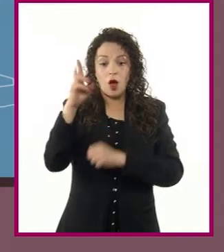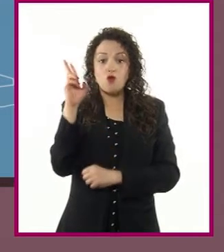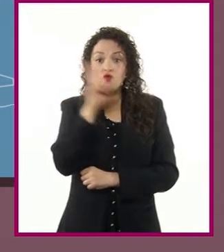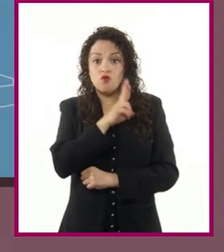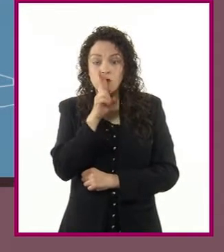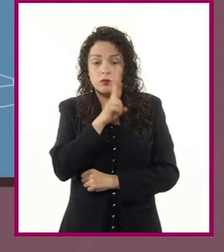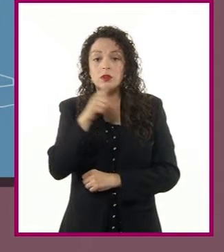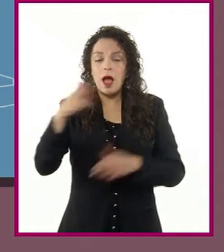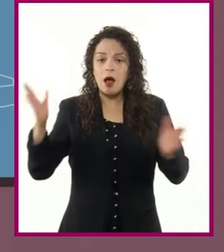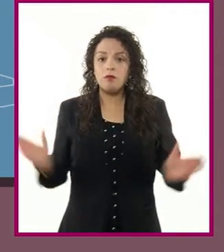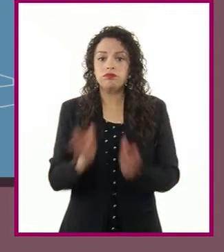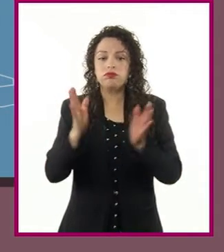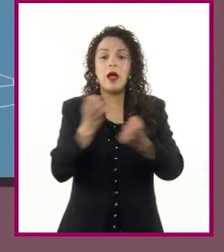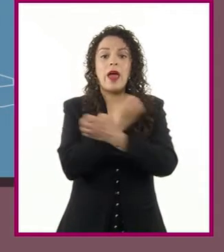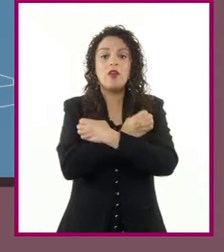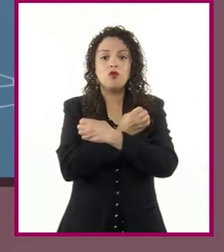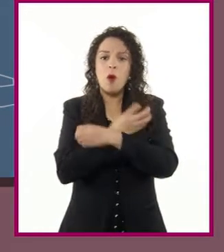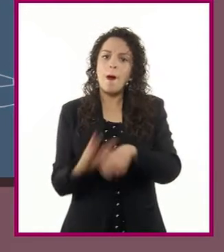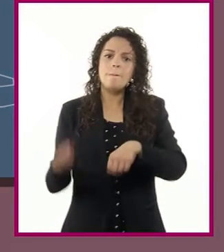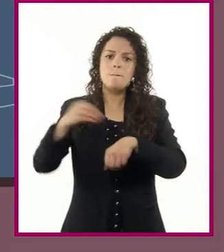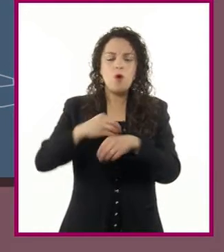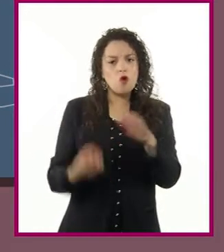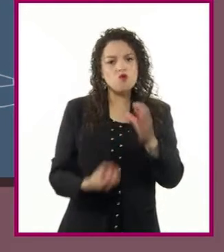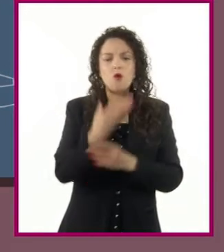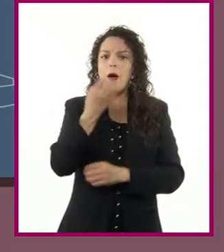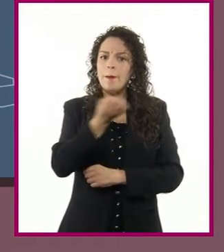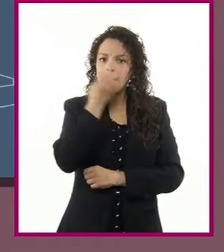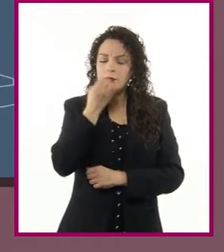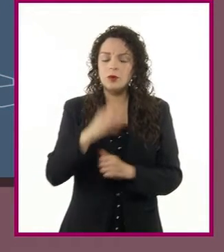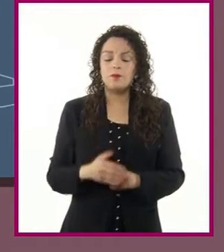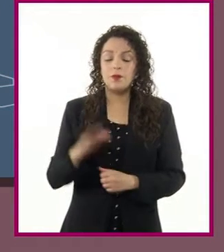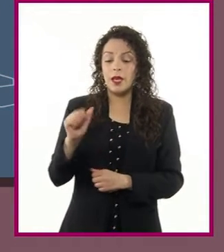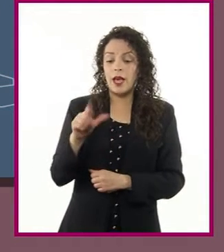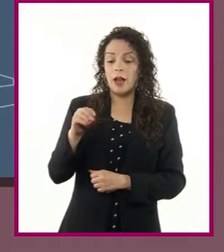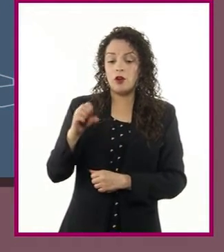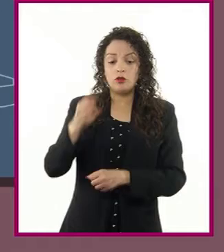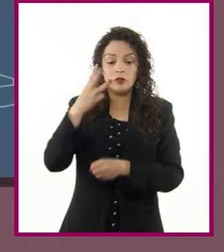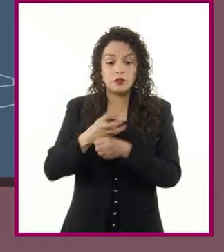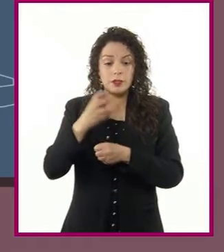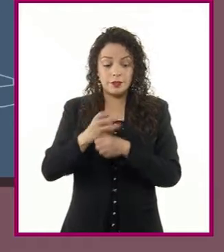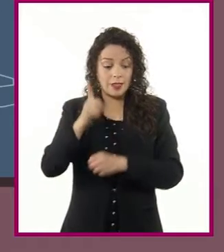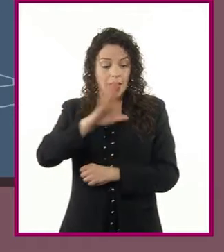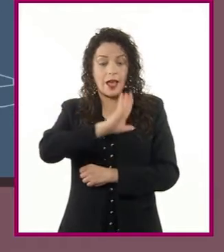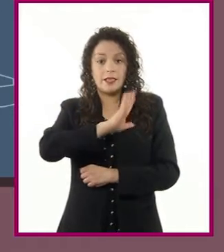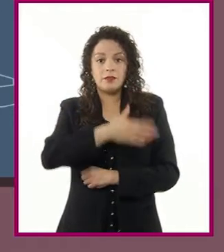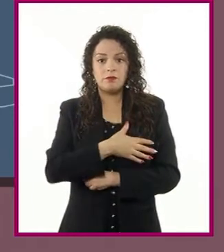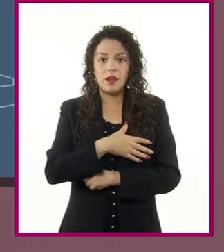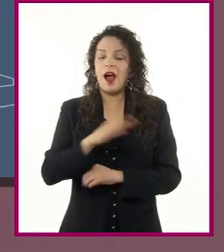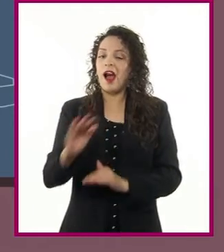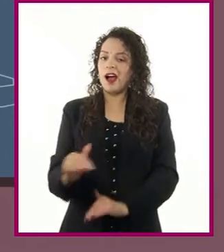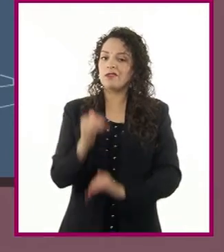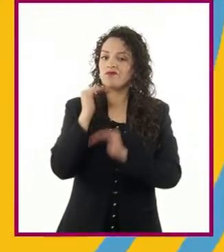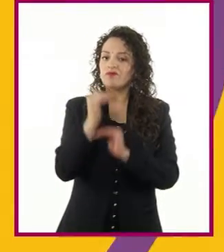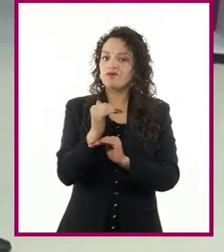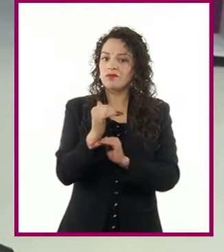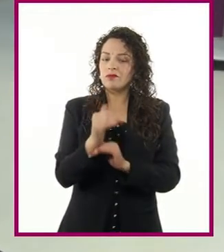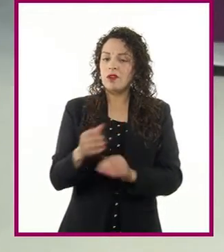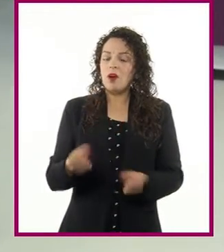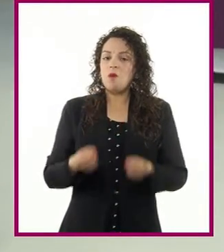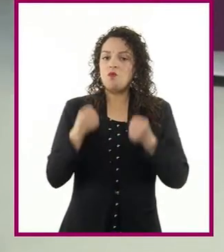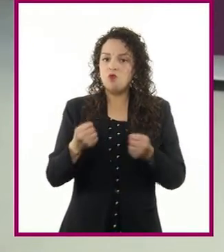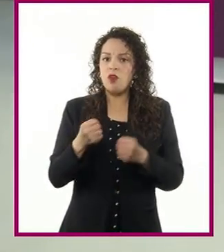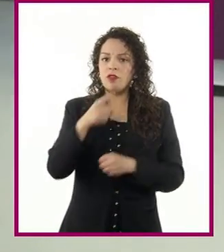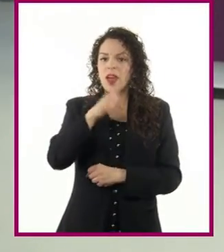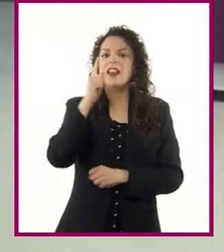educación, creó nuevas escuelas. Carlos III de España, por su parte, limitó el poder de la Iglesia.